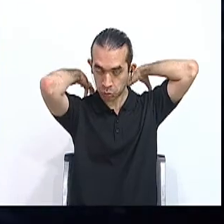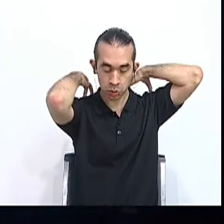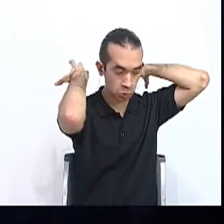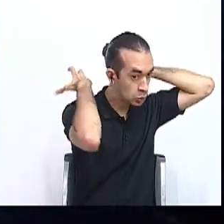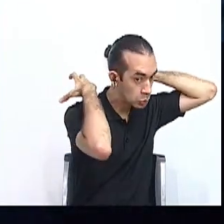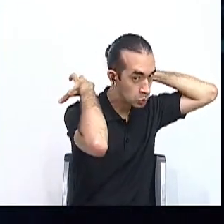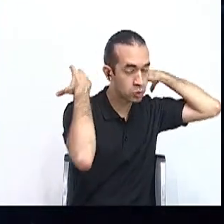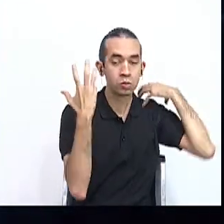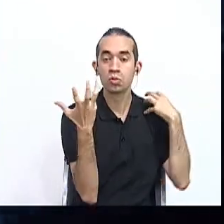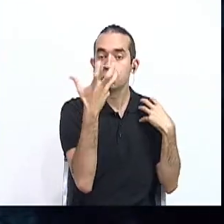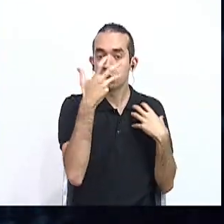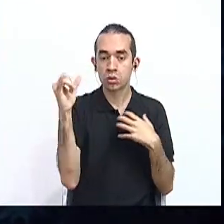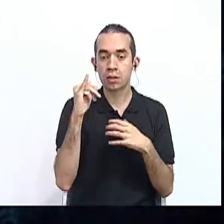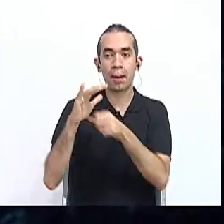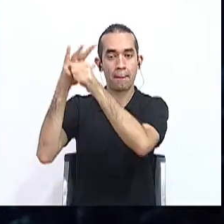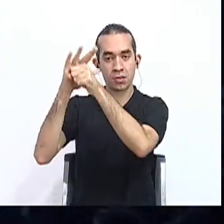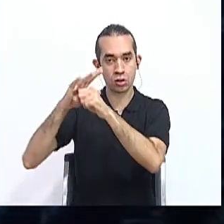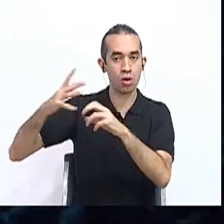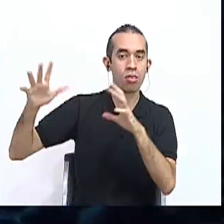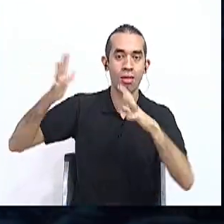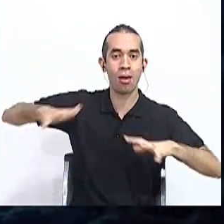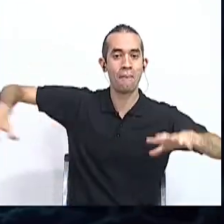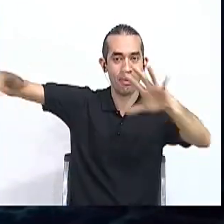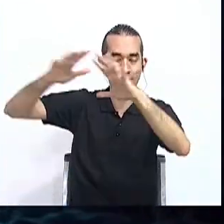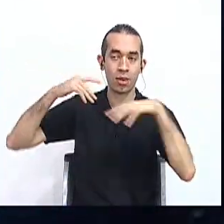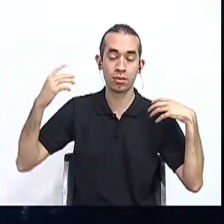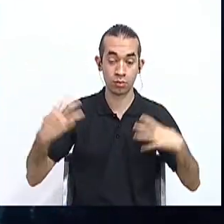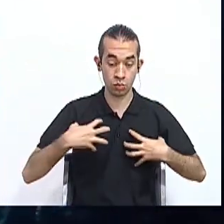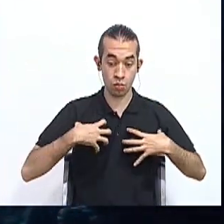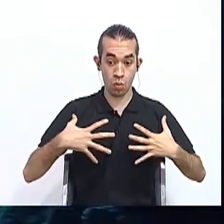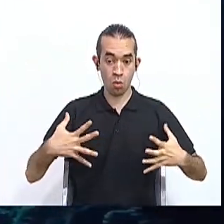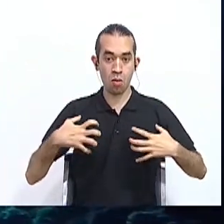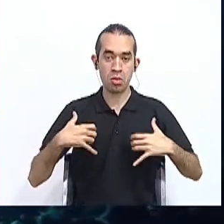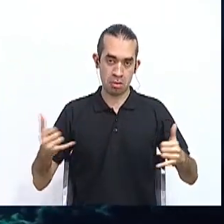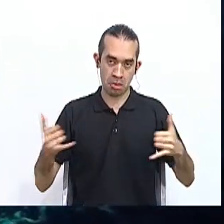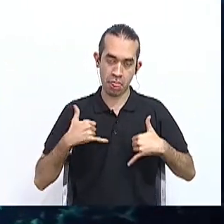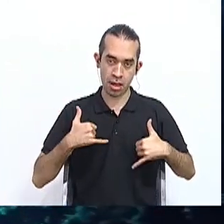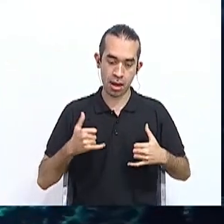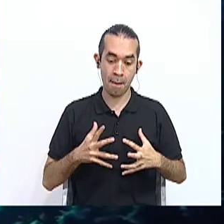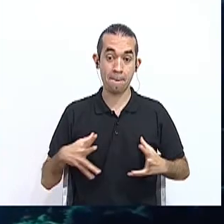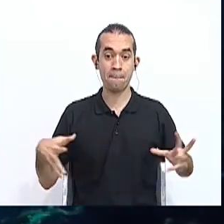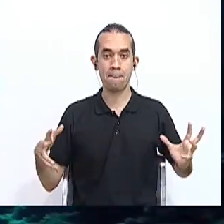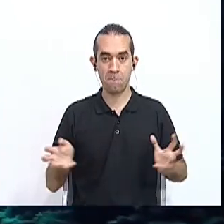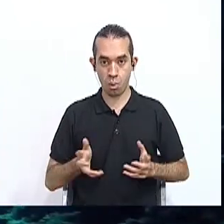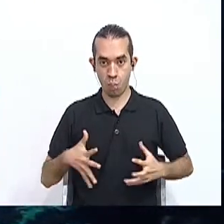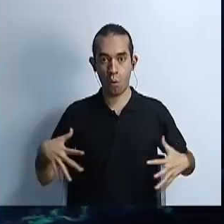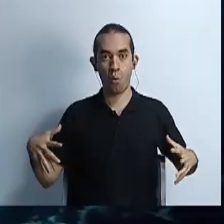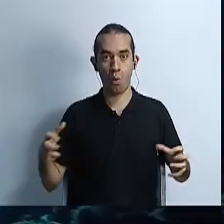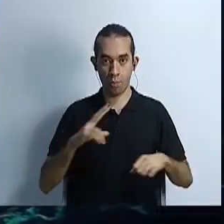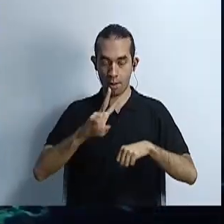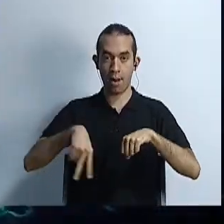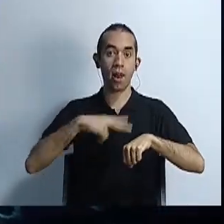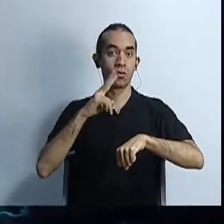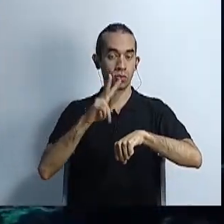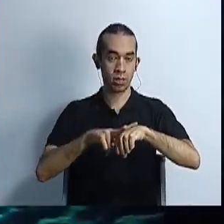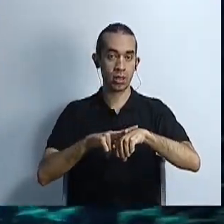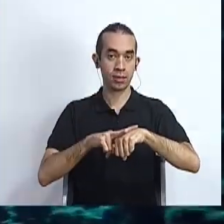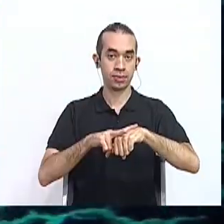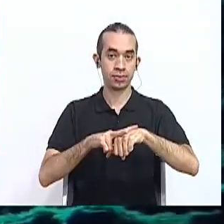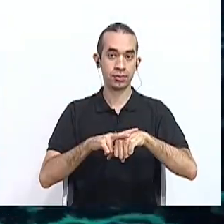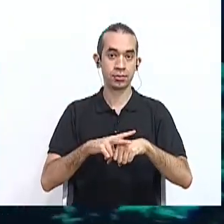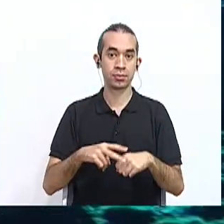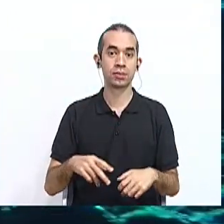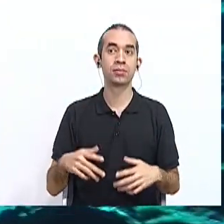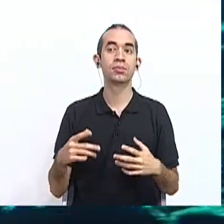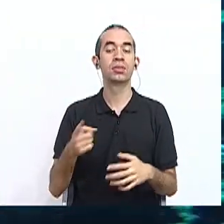ambiente y que los pulmones van a mantener el volumen natural de ellos siempre y cuando se mantenga